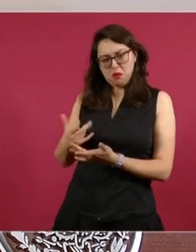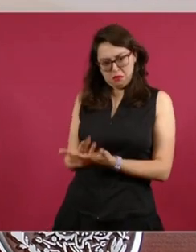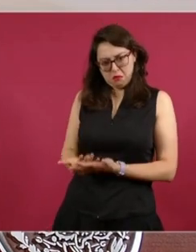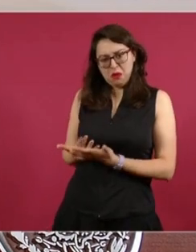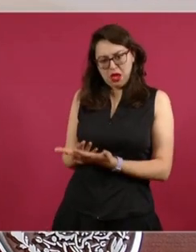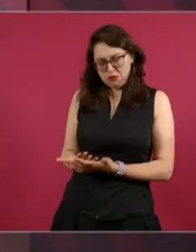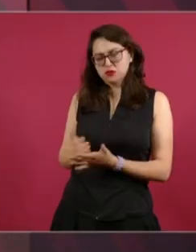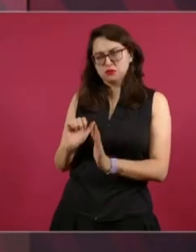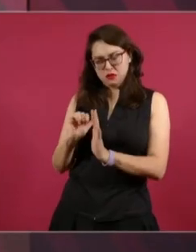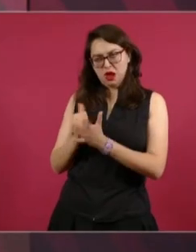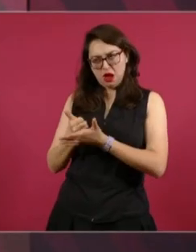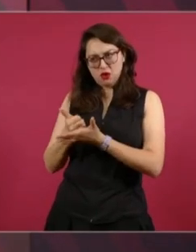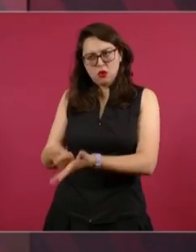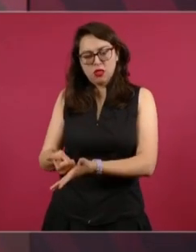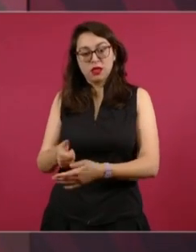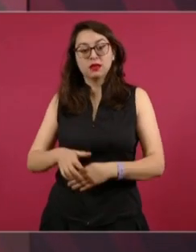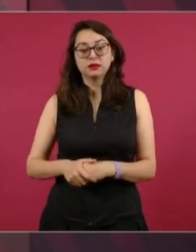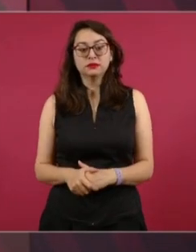nosotros ayudamos.